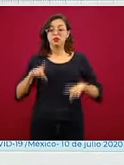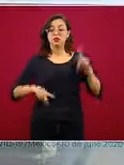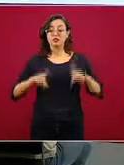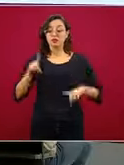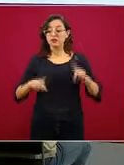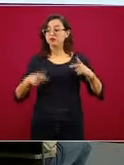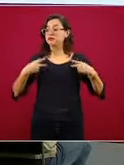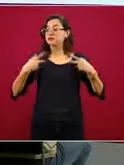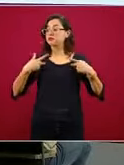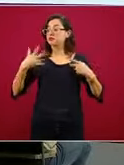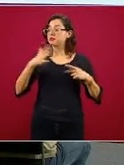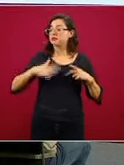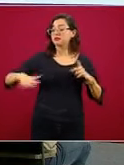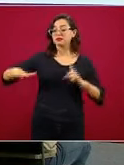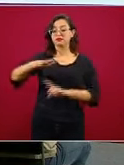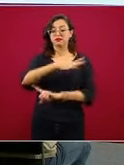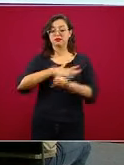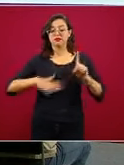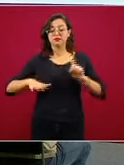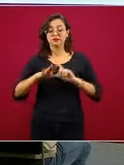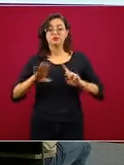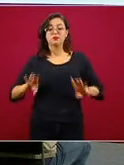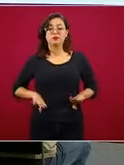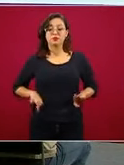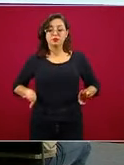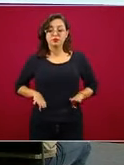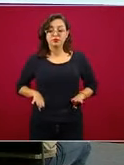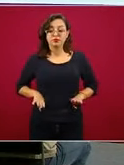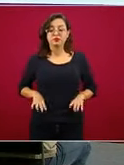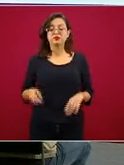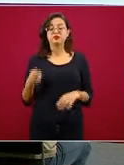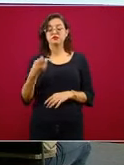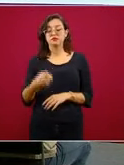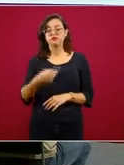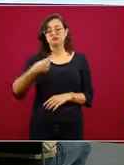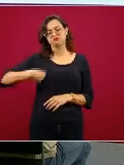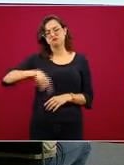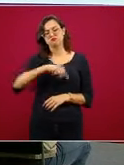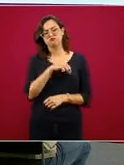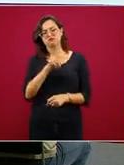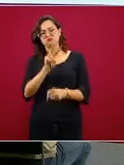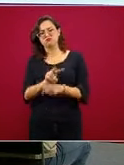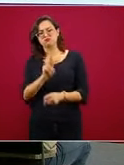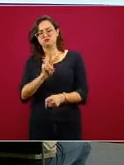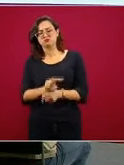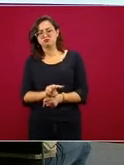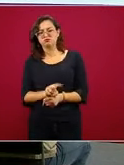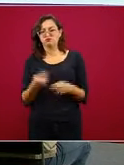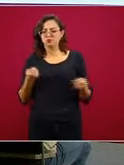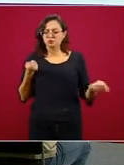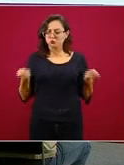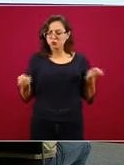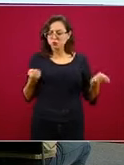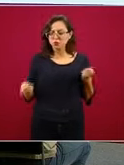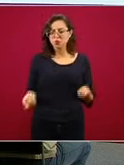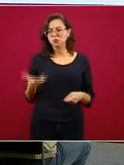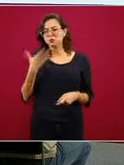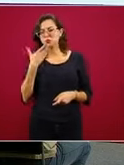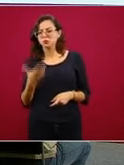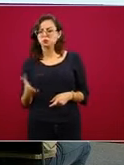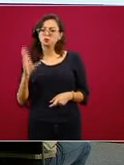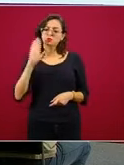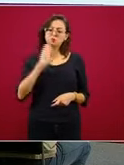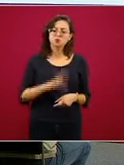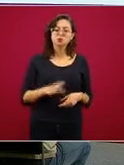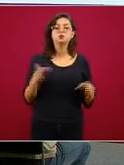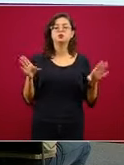población. Y esto, por lo tanto, nos permite monitorear qué tan efectivo está siendo el control epidémico